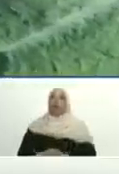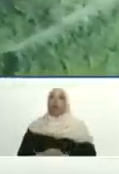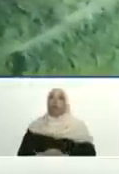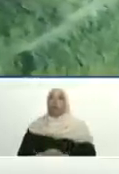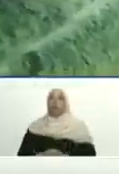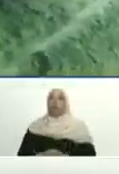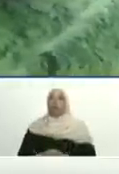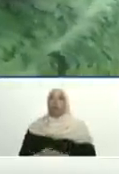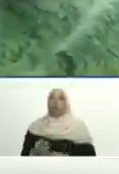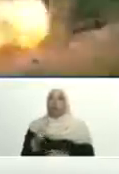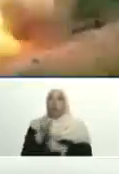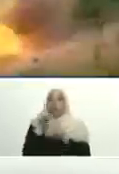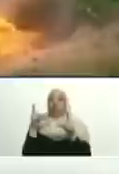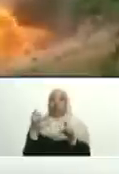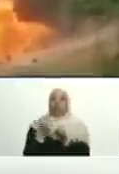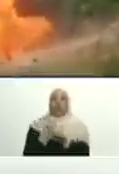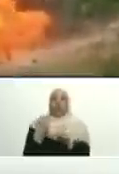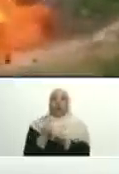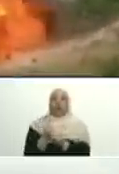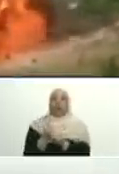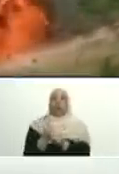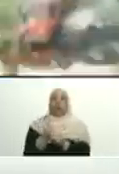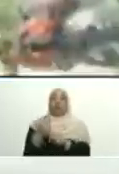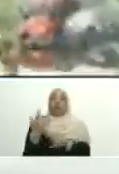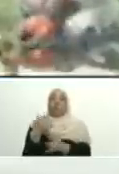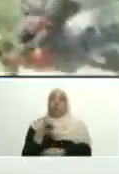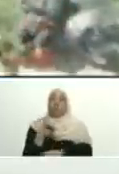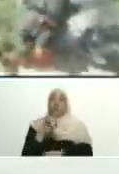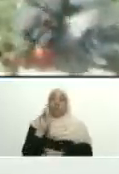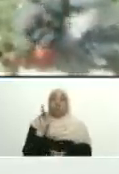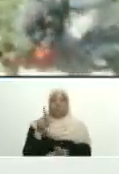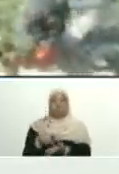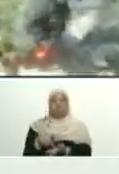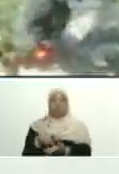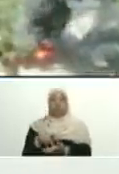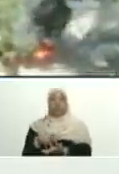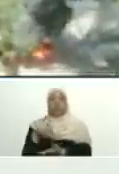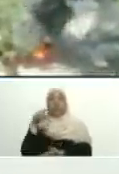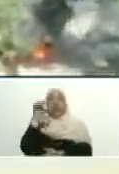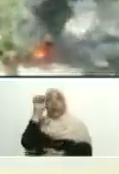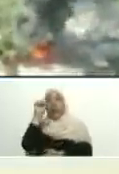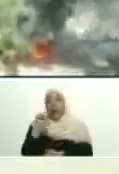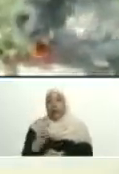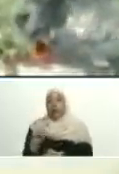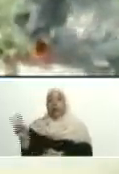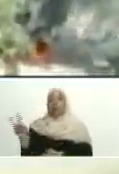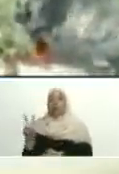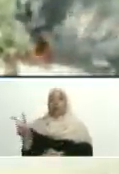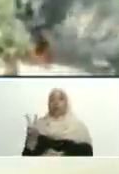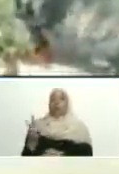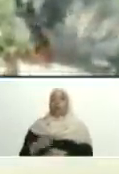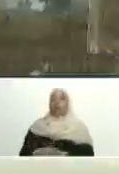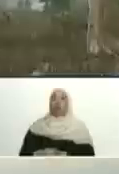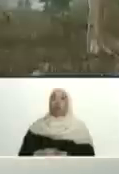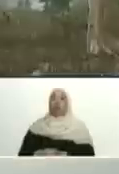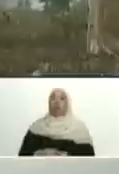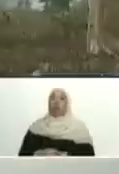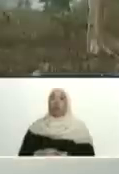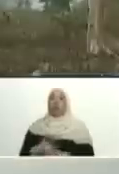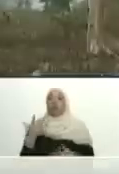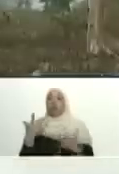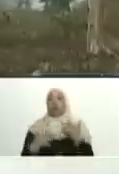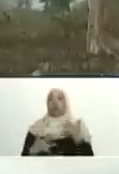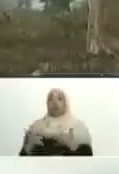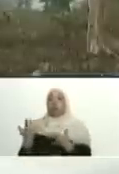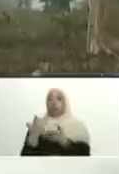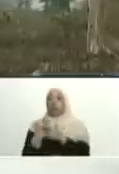Es impresionante la presencia y el despliegue en el sur de Venezuela. Las operaciones para liberar